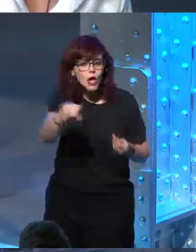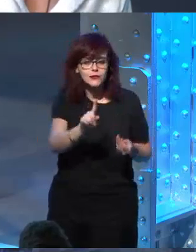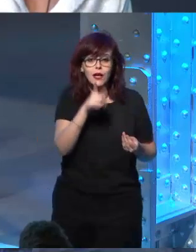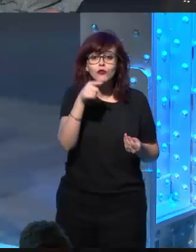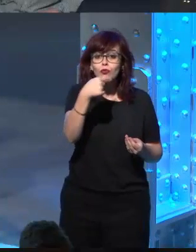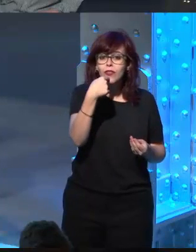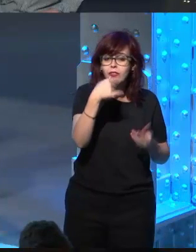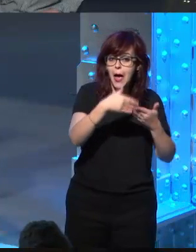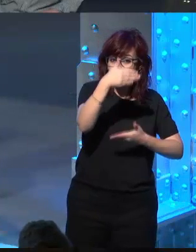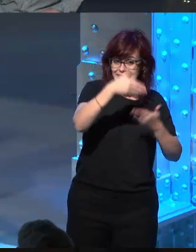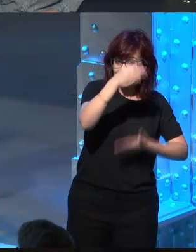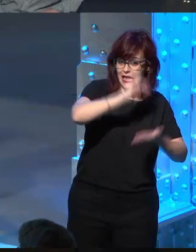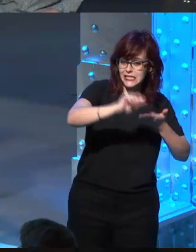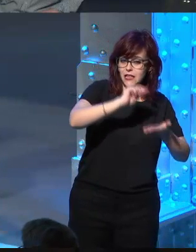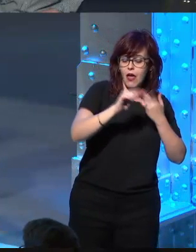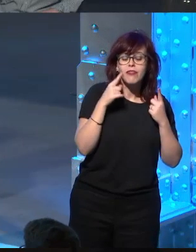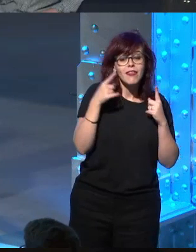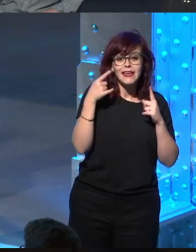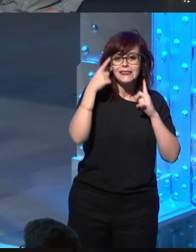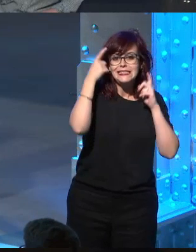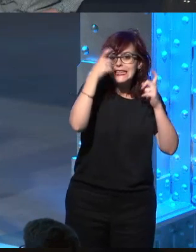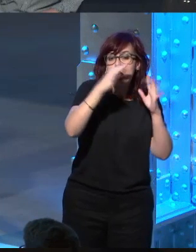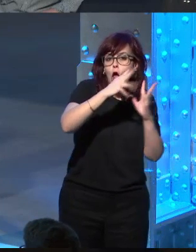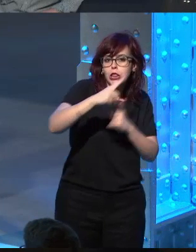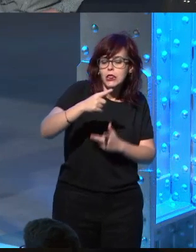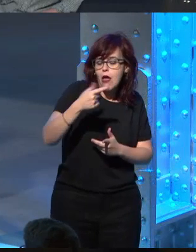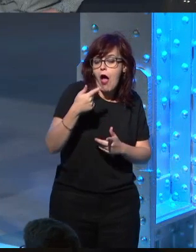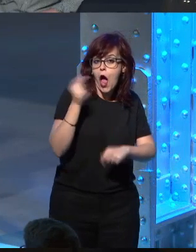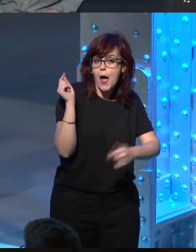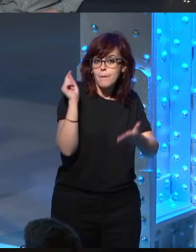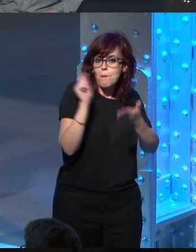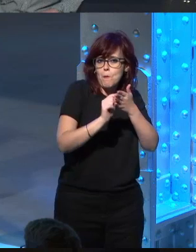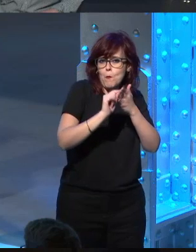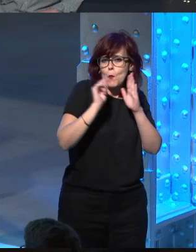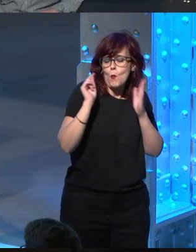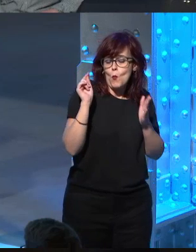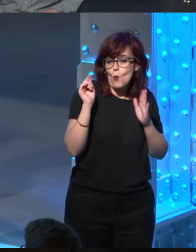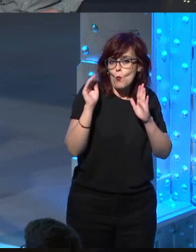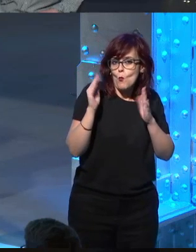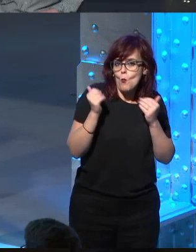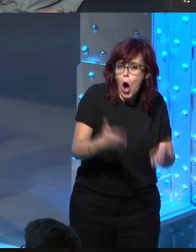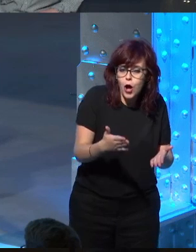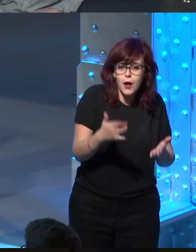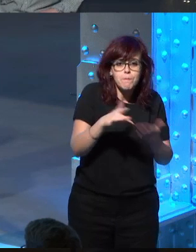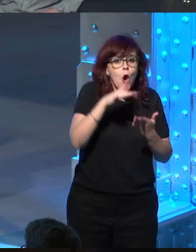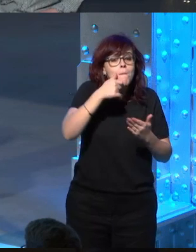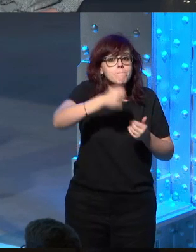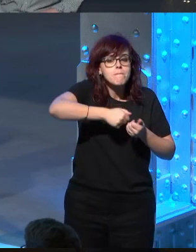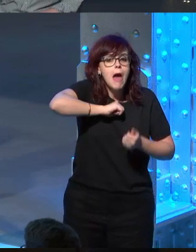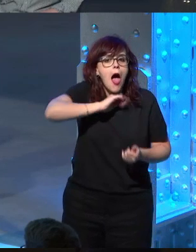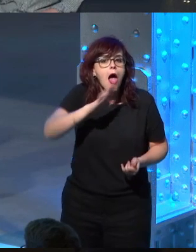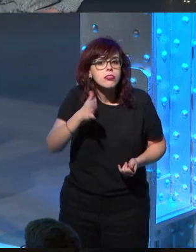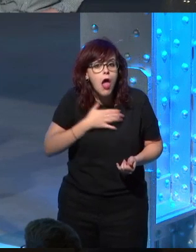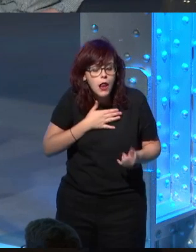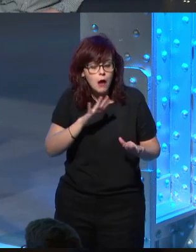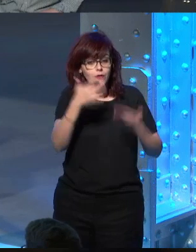tú hablas de cómo la prensa escrita trata de estar en la última hora cuando es prensa escrita y si está en el papel la vamos a leer al día siguiente, y cómo vosotros,